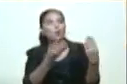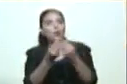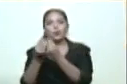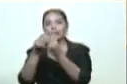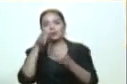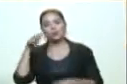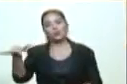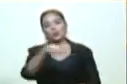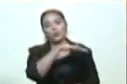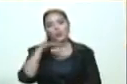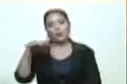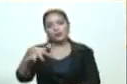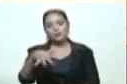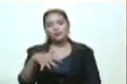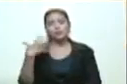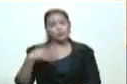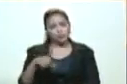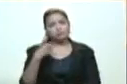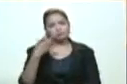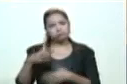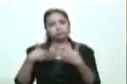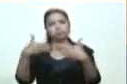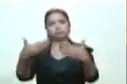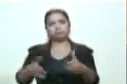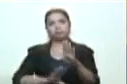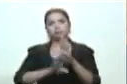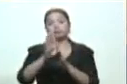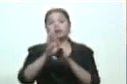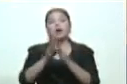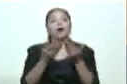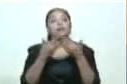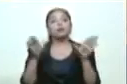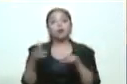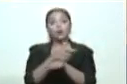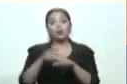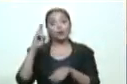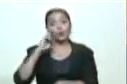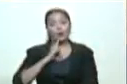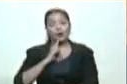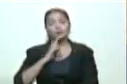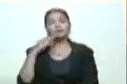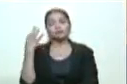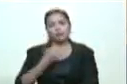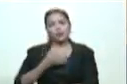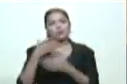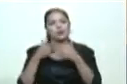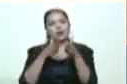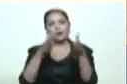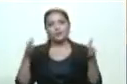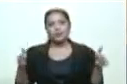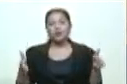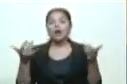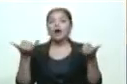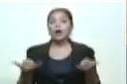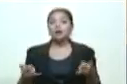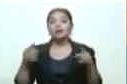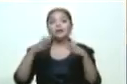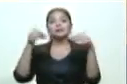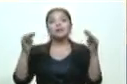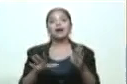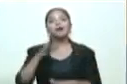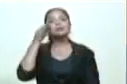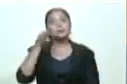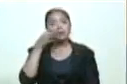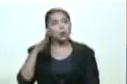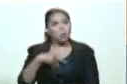nuestros pueblos. Mucho es lo que podemos avanzar. Las puertas del gobierno bolivariano están abiertas, que sea esta Casa Amarilla la